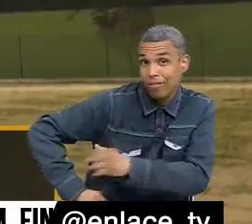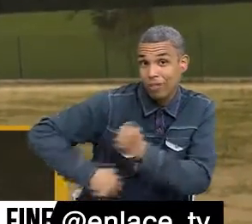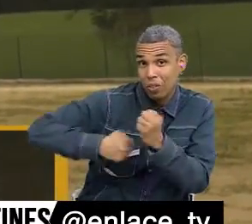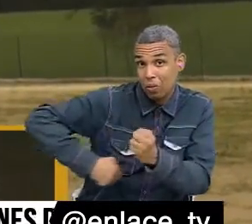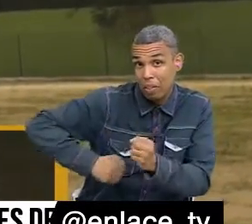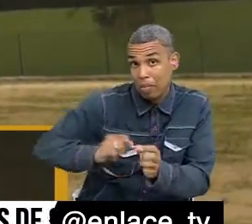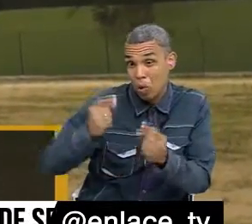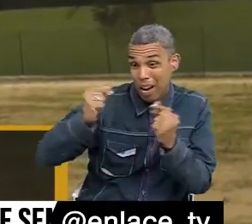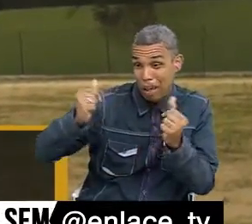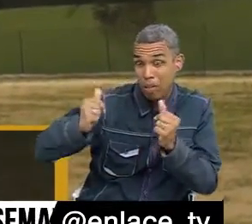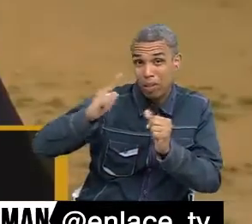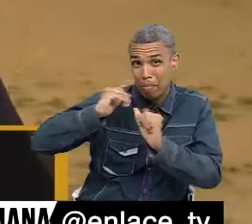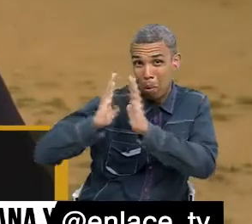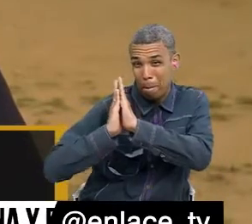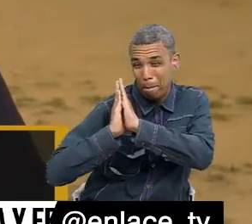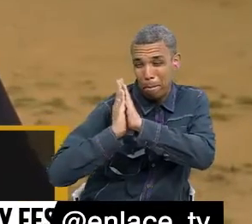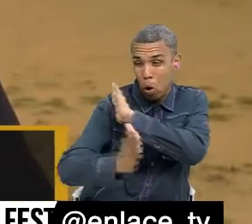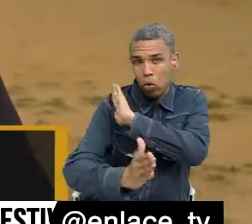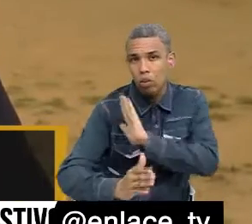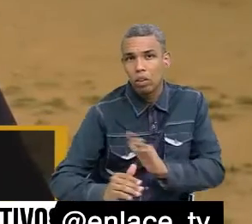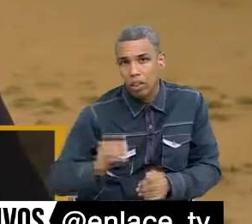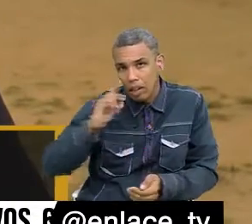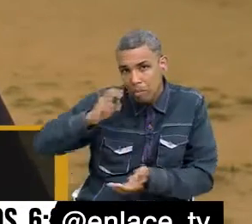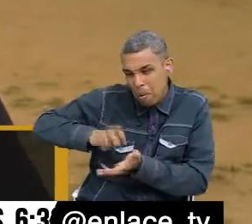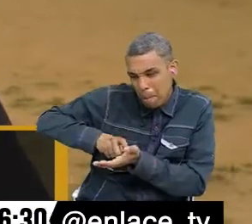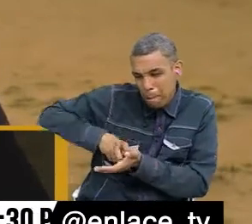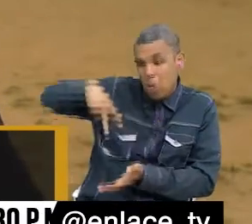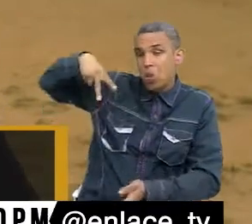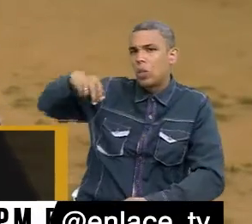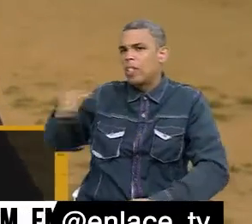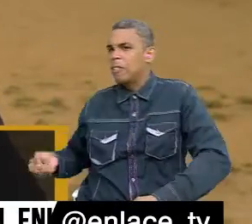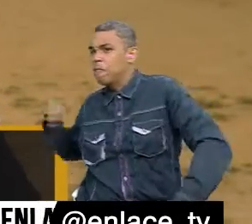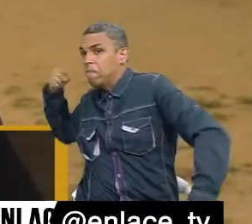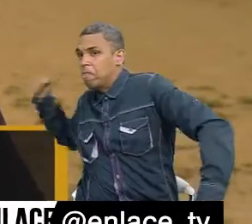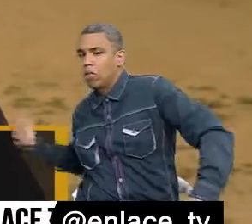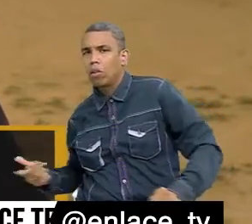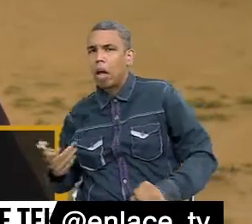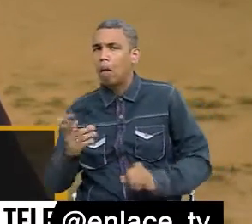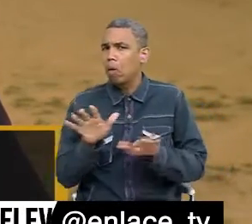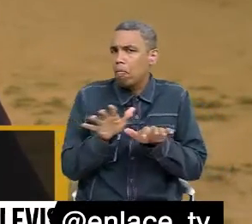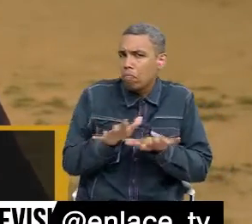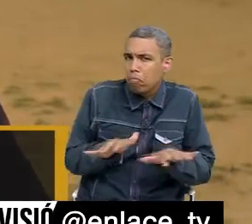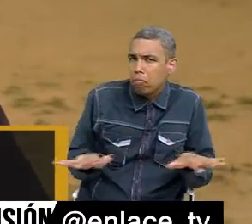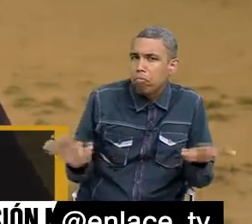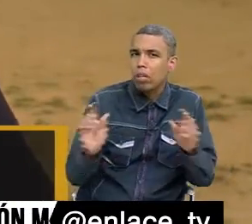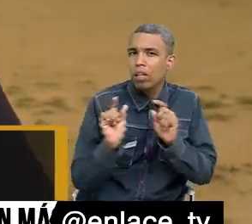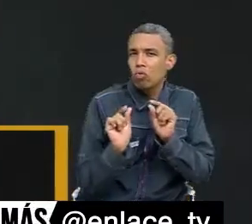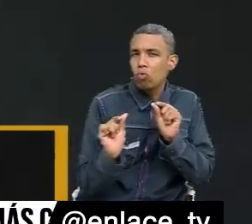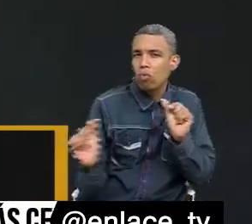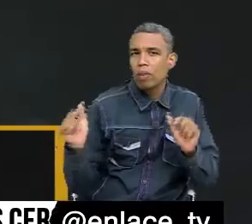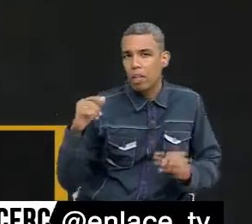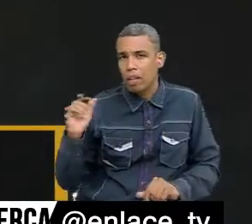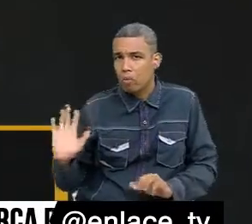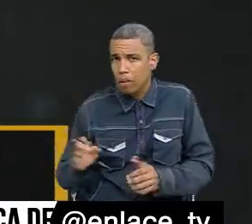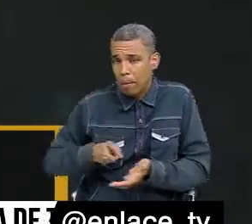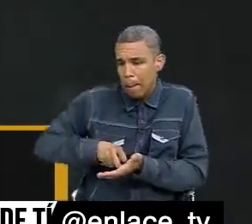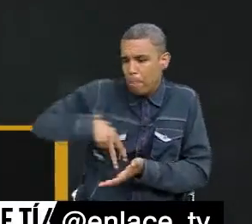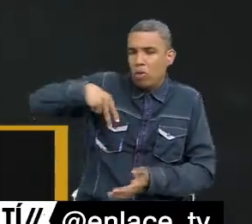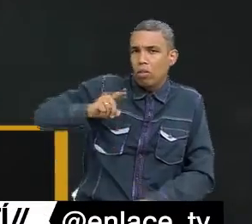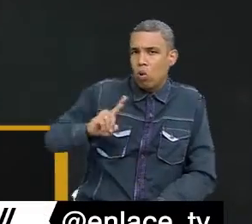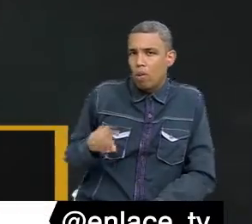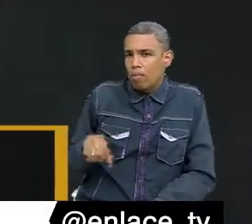lenta solamente el lanzador no salta, solo es empujado el brazo. En este